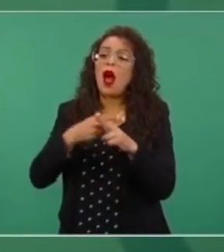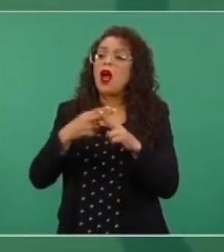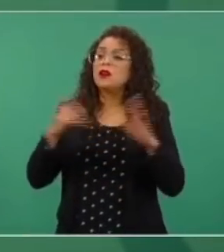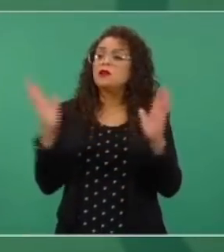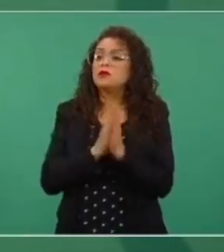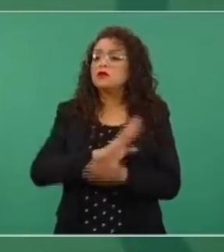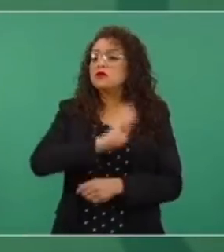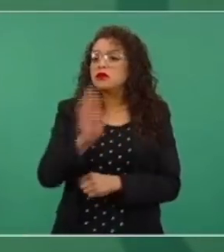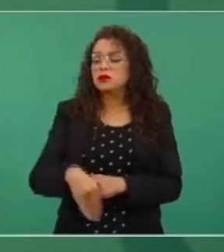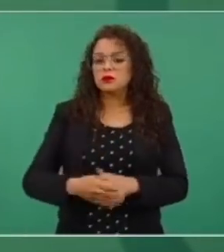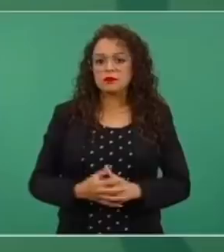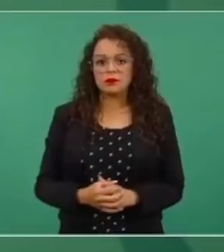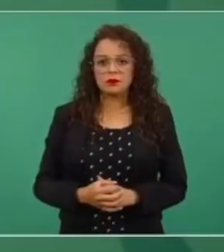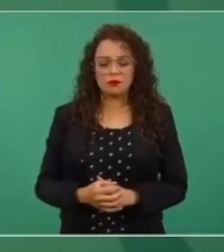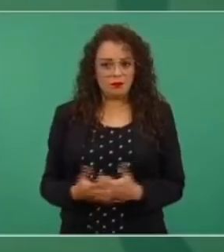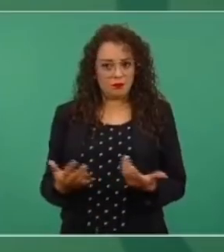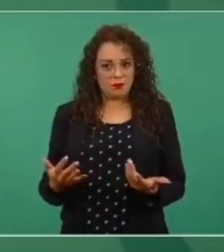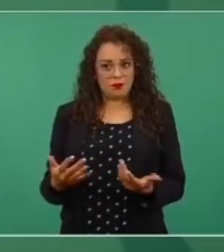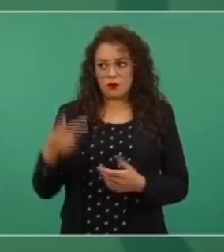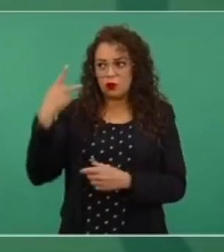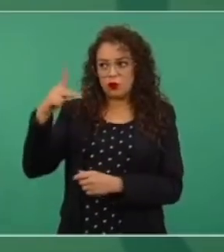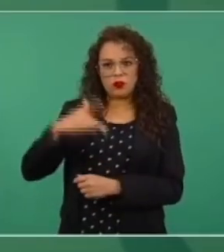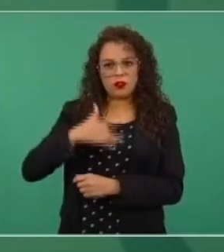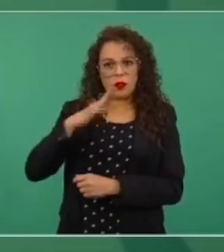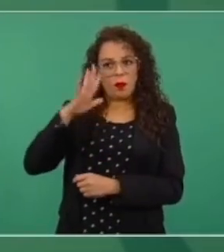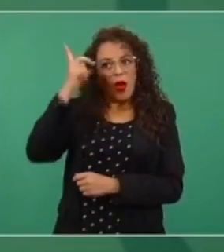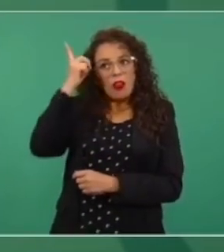Su Dios es el dinero,